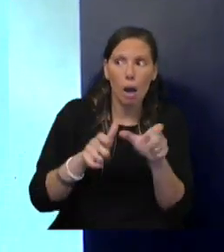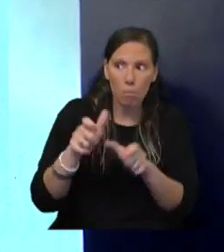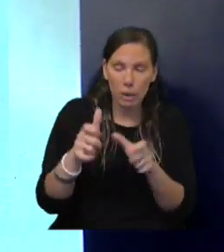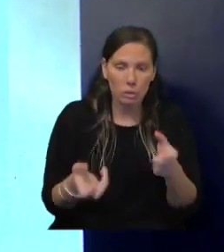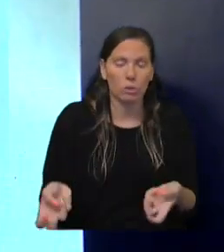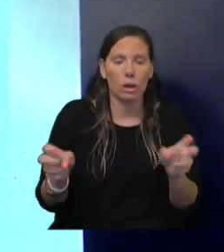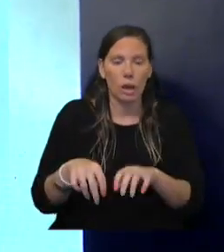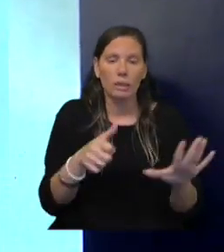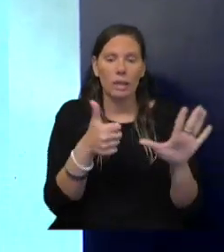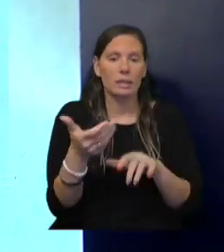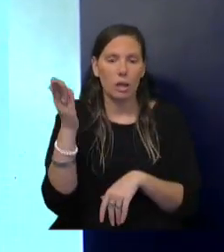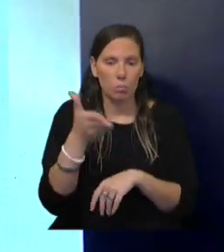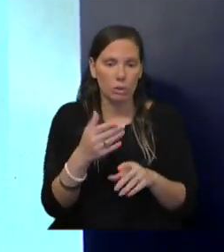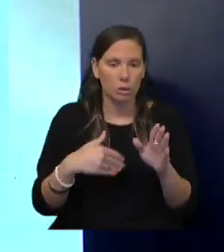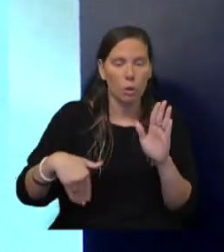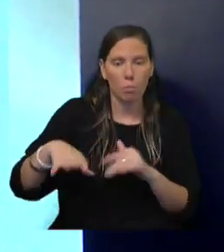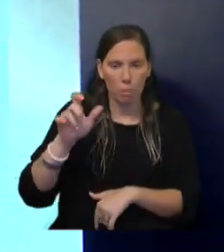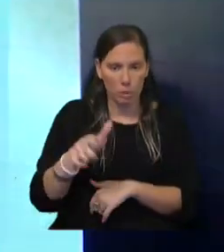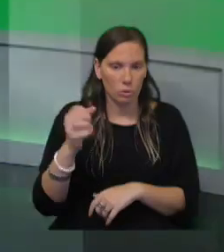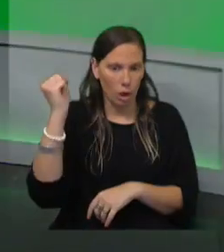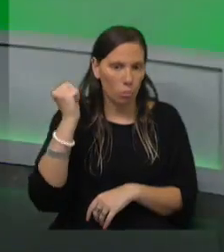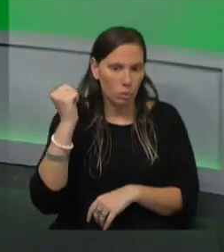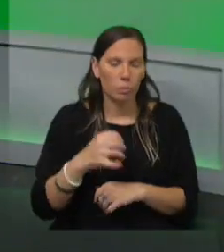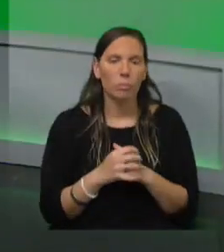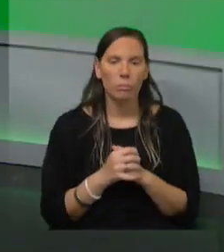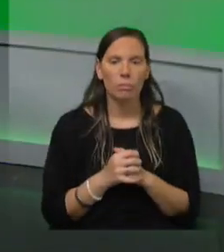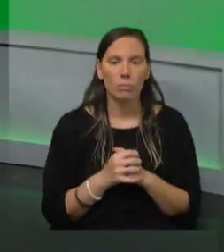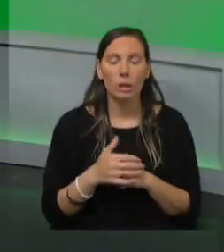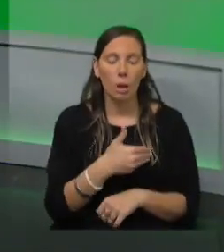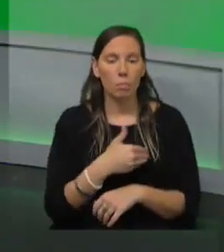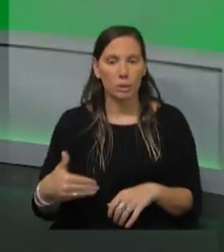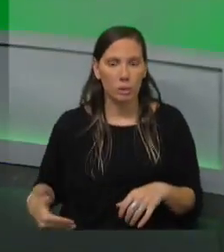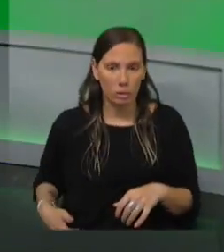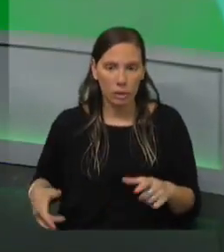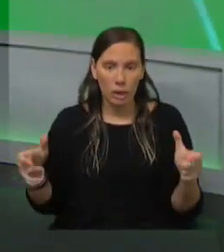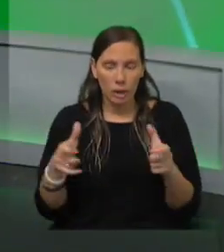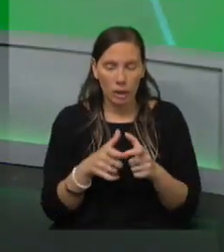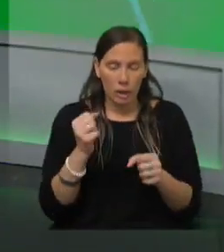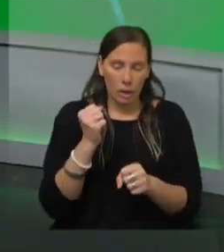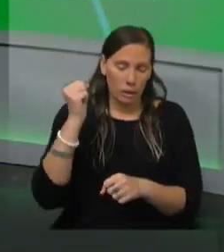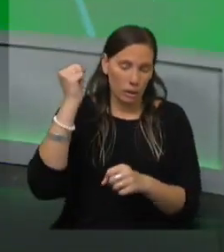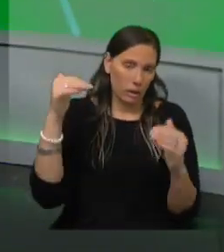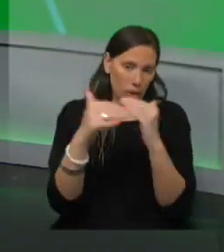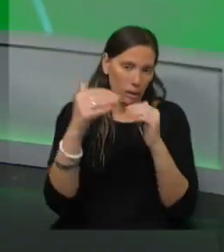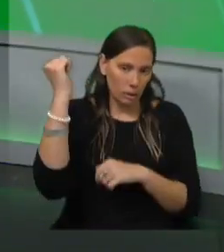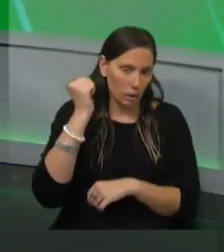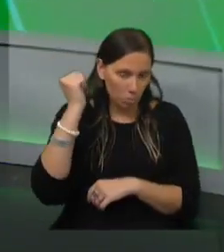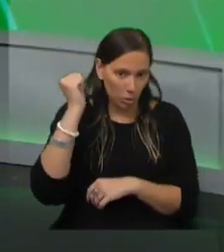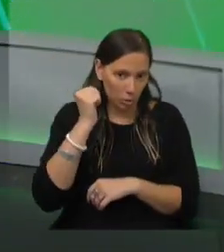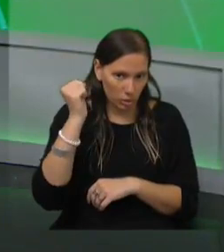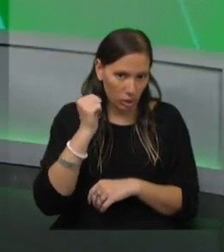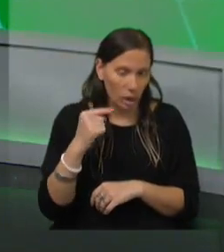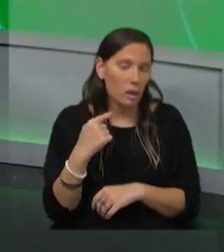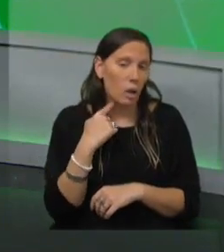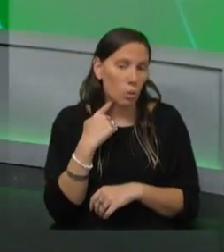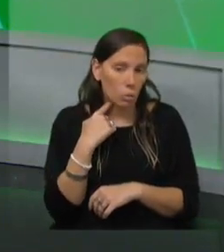entre 6% más el presidente de la cámara del transporte y de cuts Juan Salgado hizo una primera